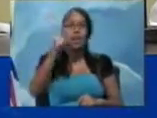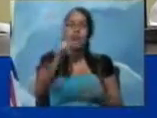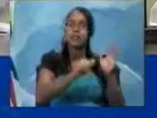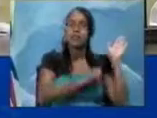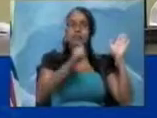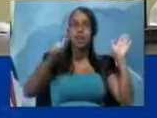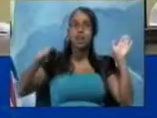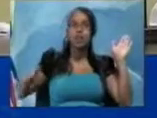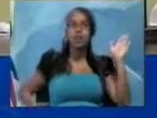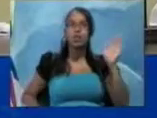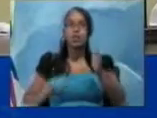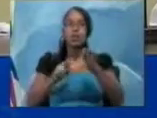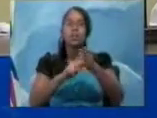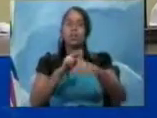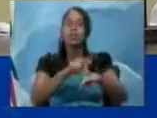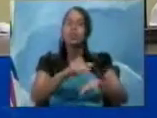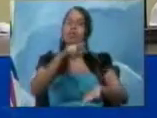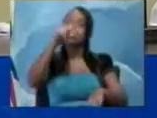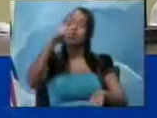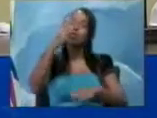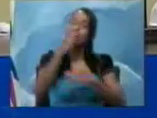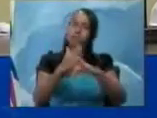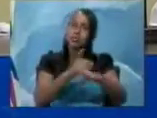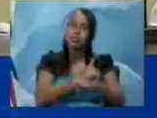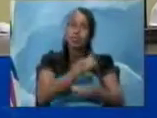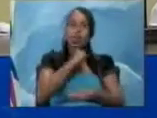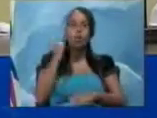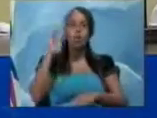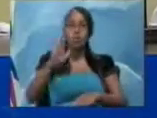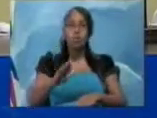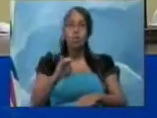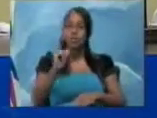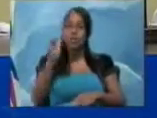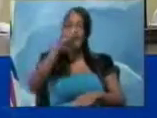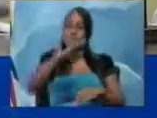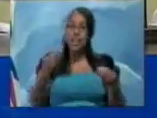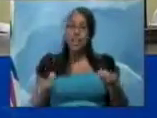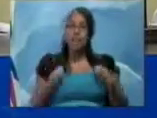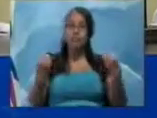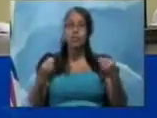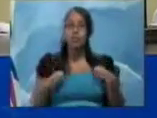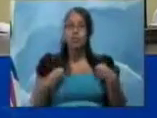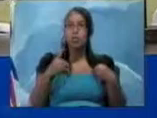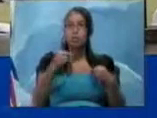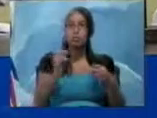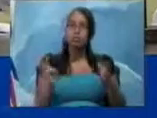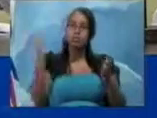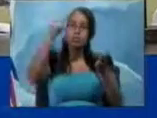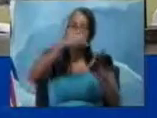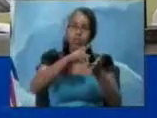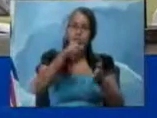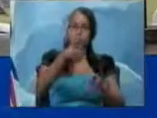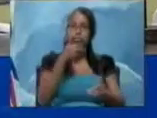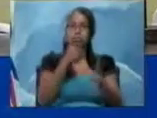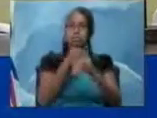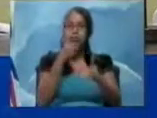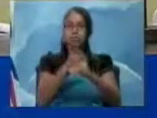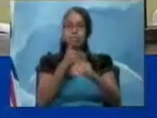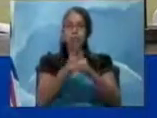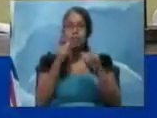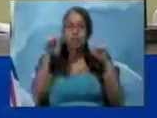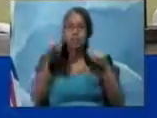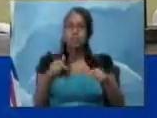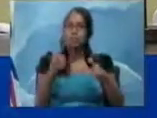señor resucitó de entre los muertos y está vivo y se apareció a sus discípulos aquí